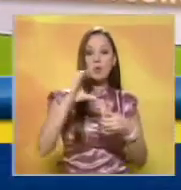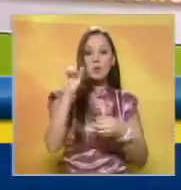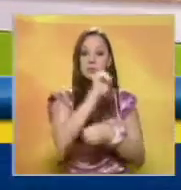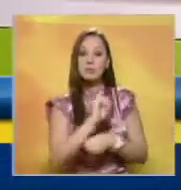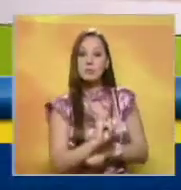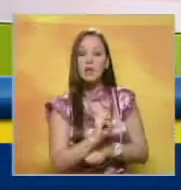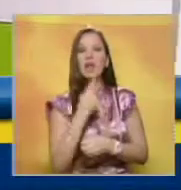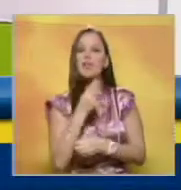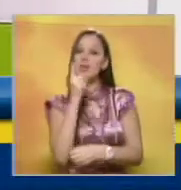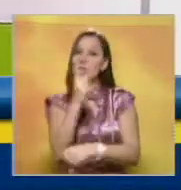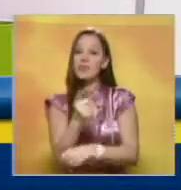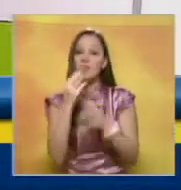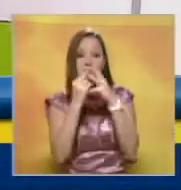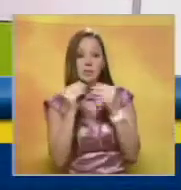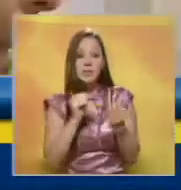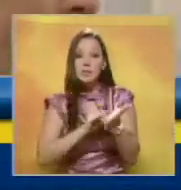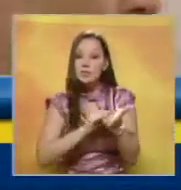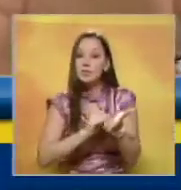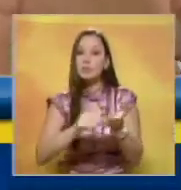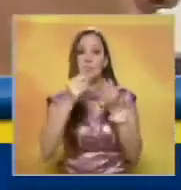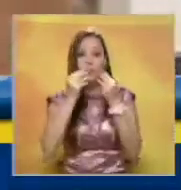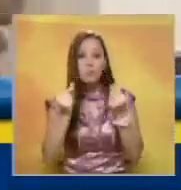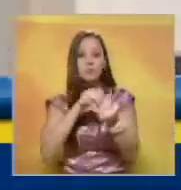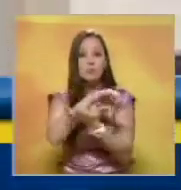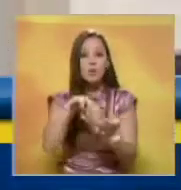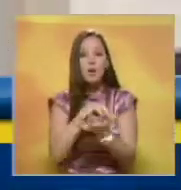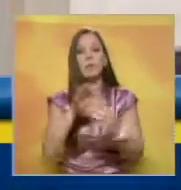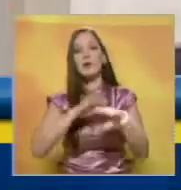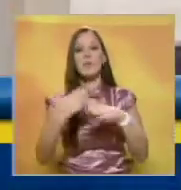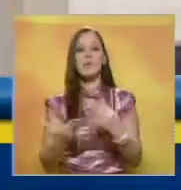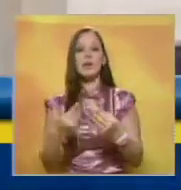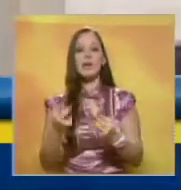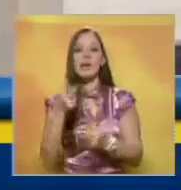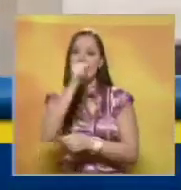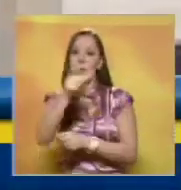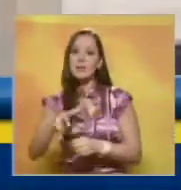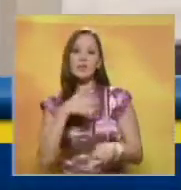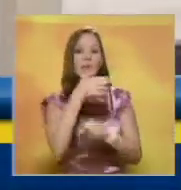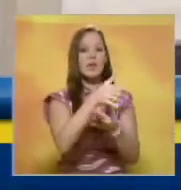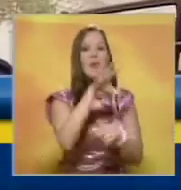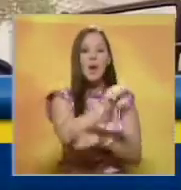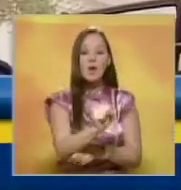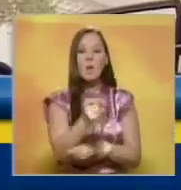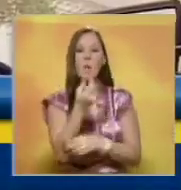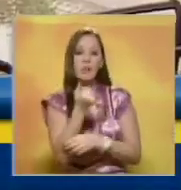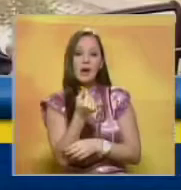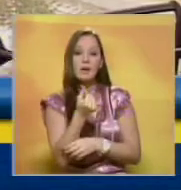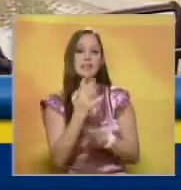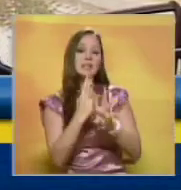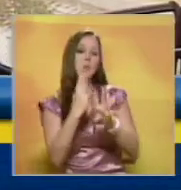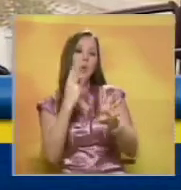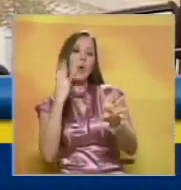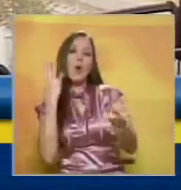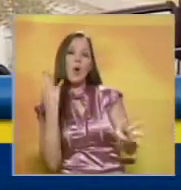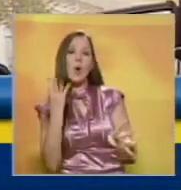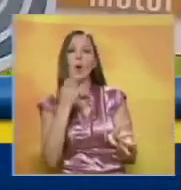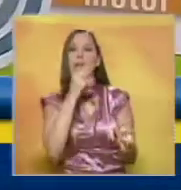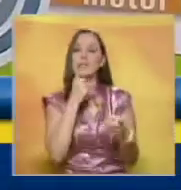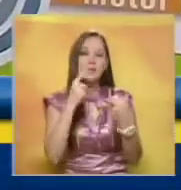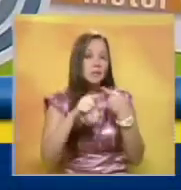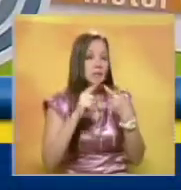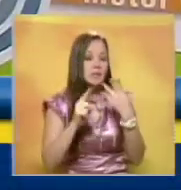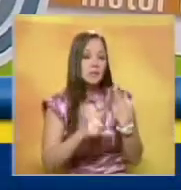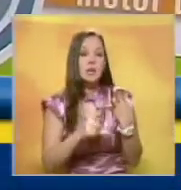que solucionar problemas para que los consumidores no sigan siendo víctimas permanentes de la escasez y de las colas, considerando que eso pasa